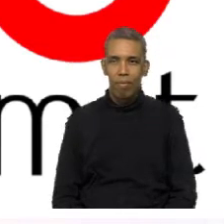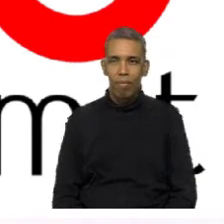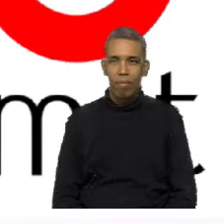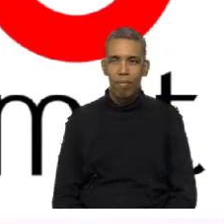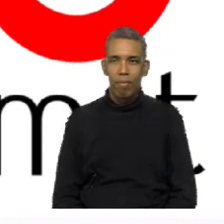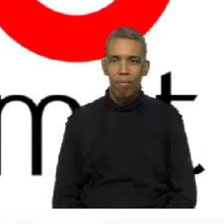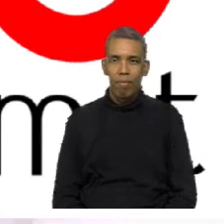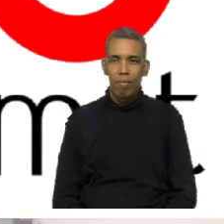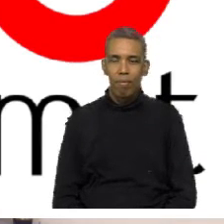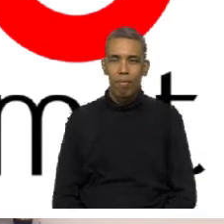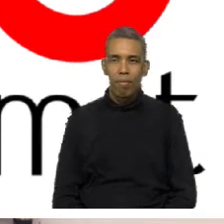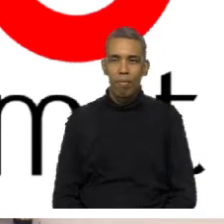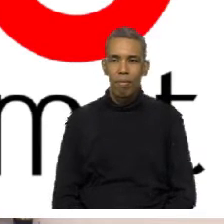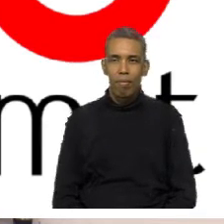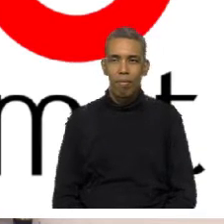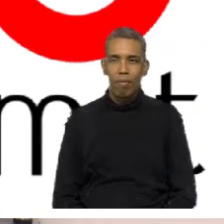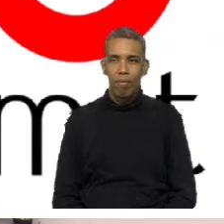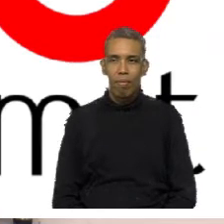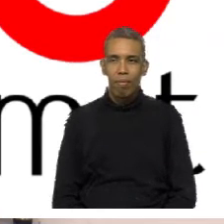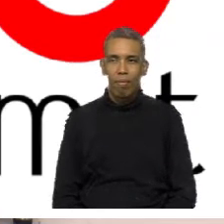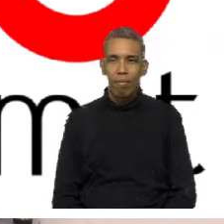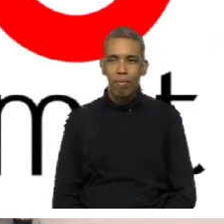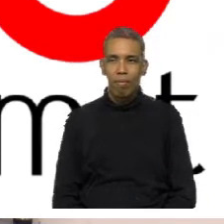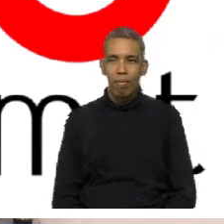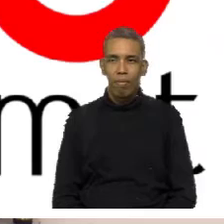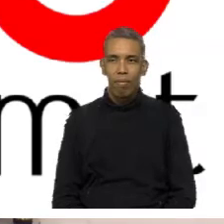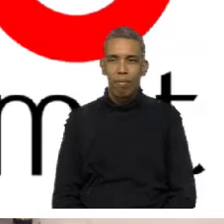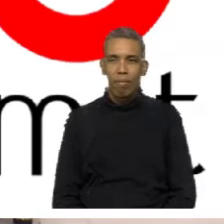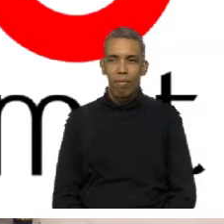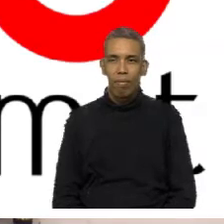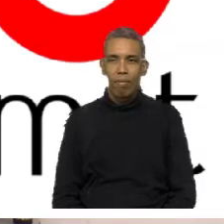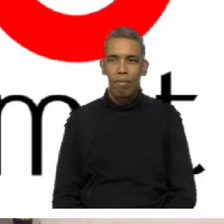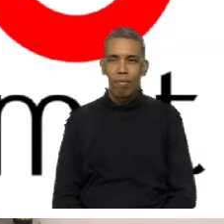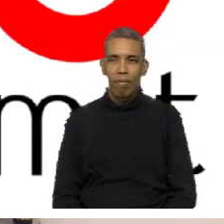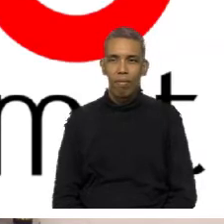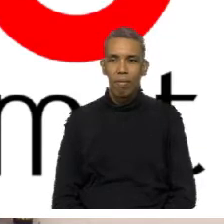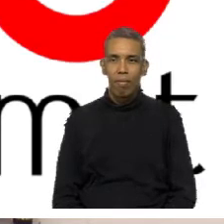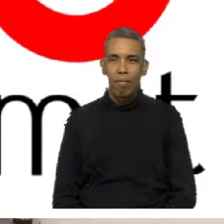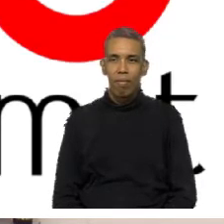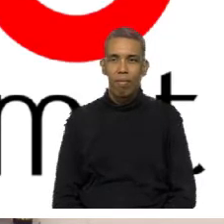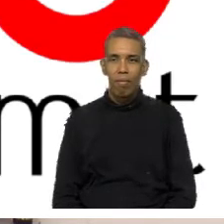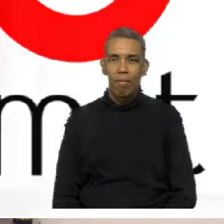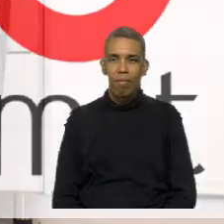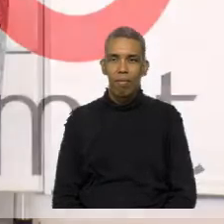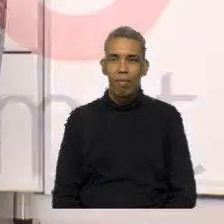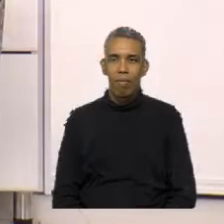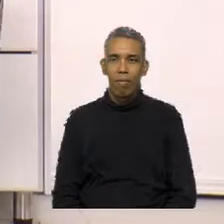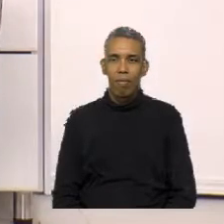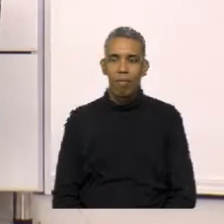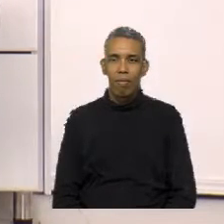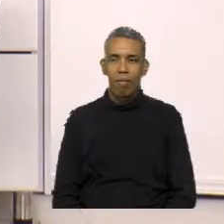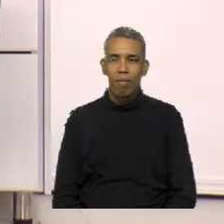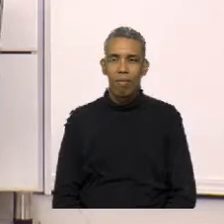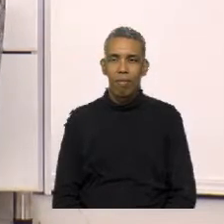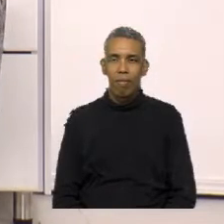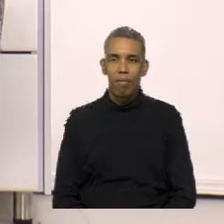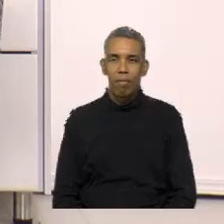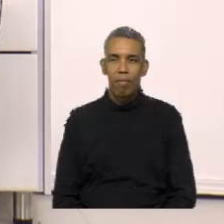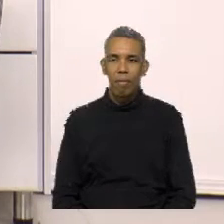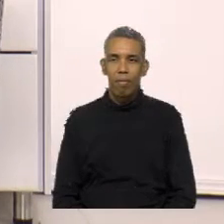Y no dejar ir el tiempo para recordarles a todos los televidentes de Barranca Bermeja